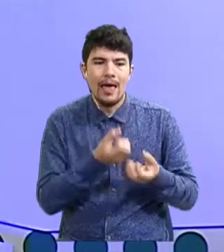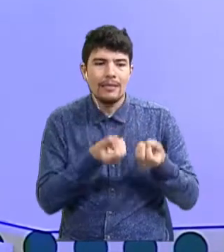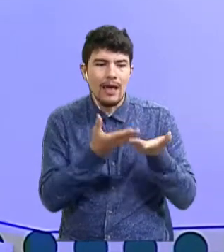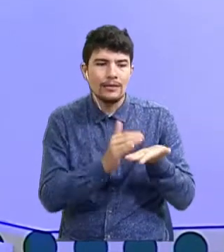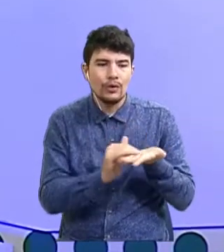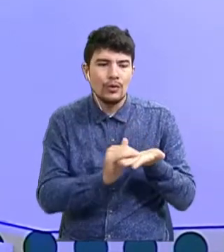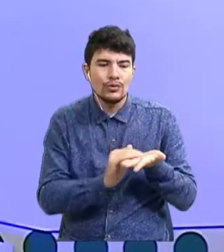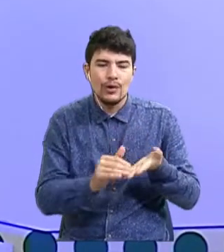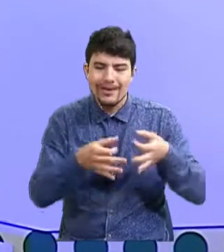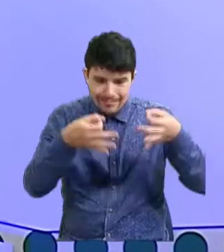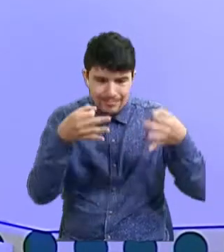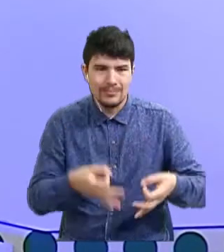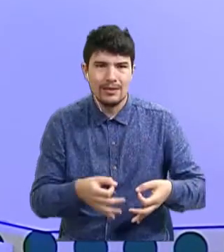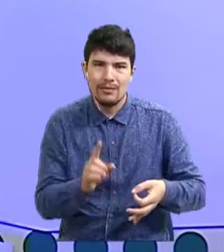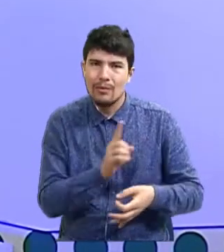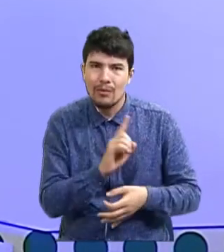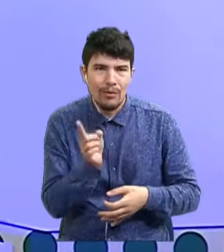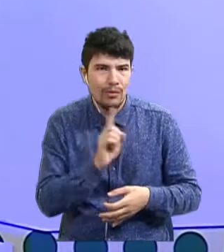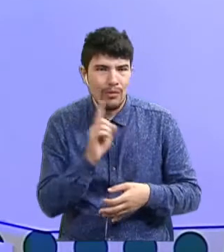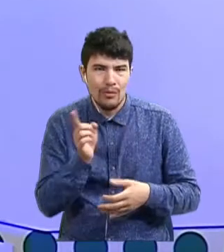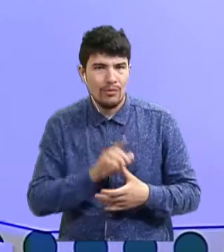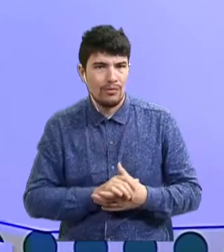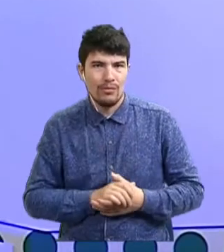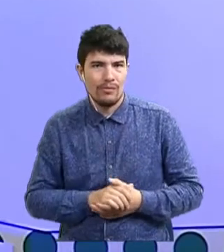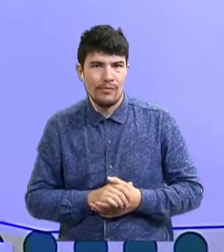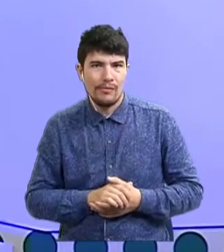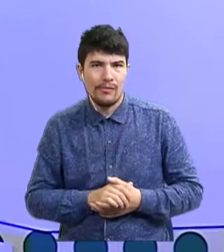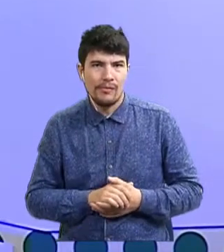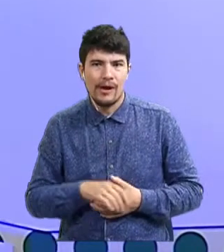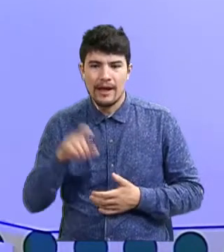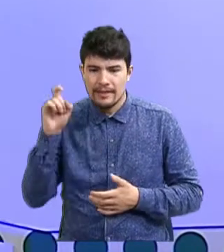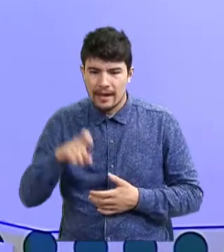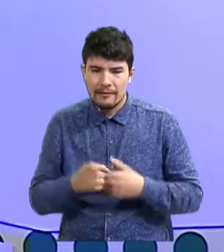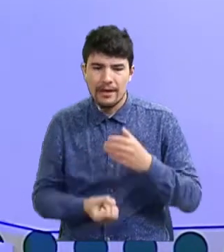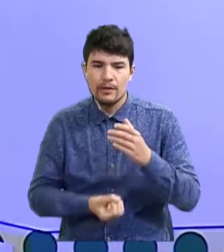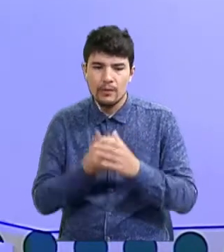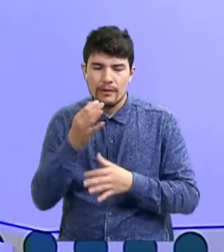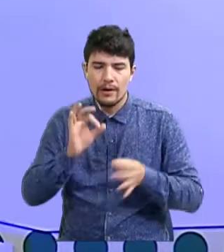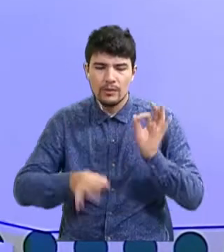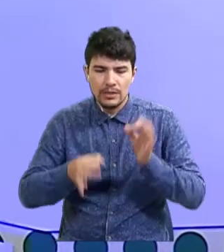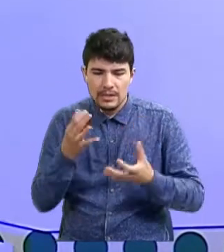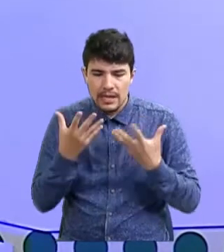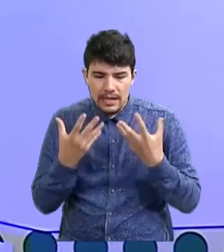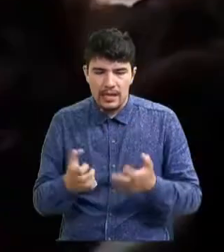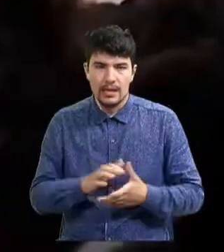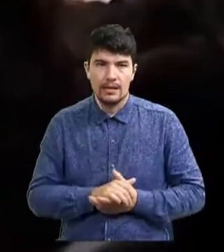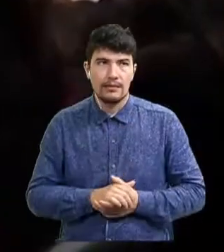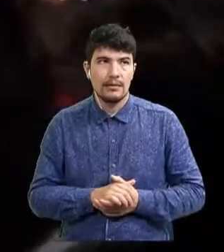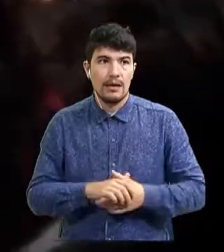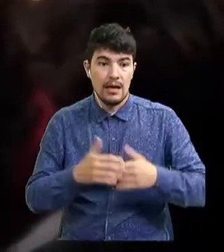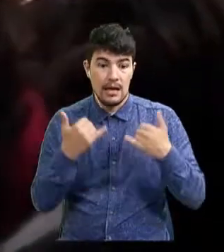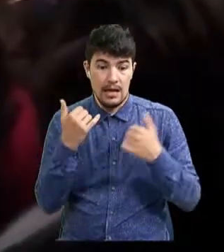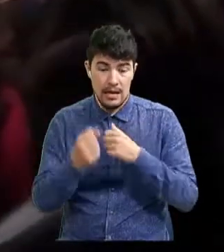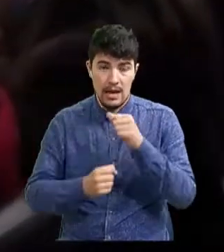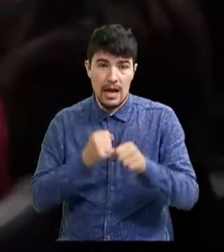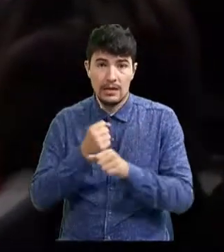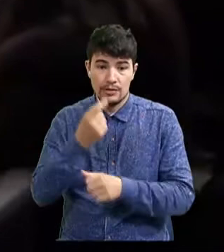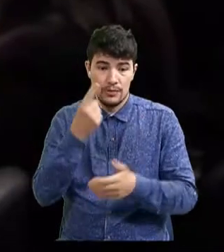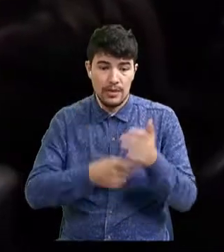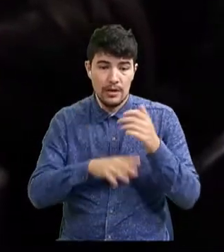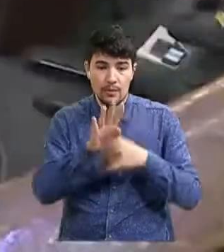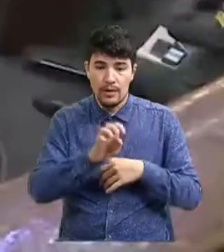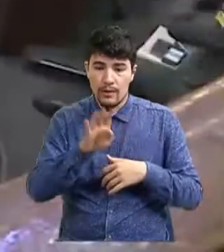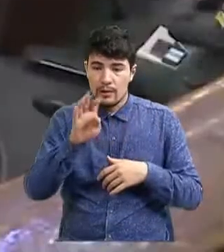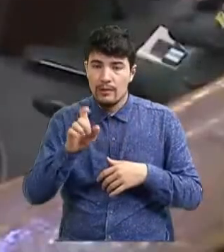medida de corte que permita establecer una nueva justicia, la justicia que queremos. Mire, aquí desde el año 91, el año 91